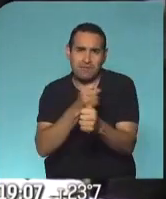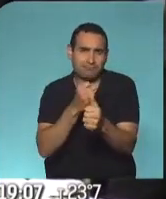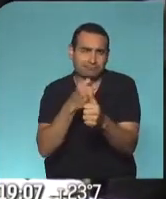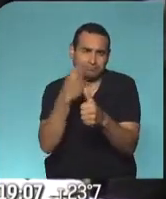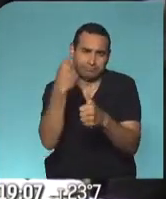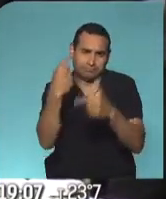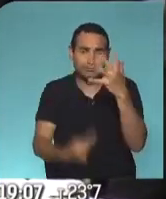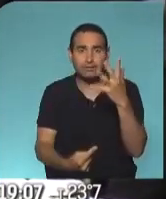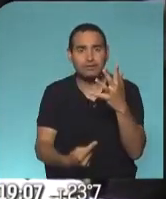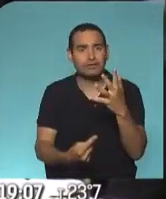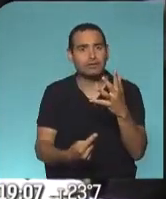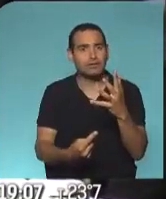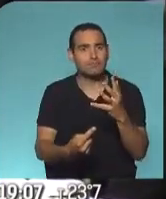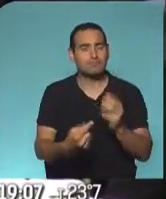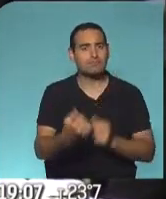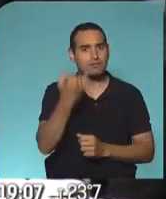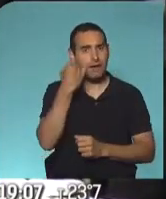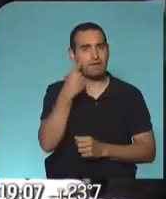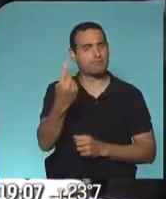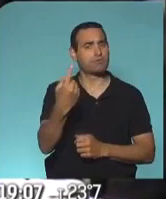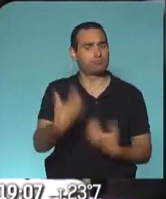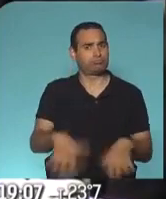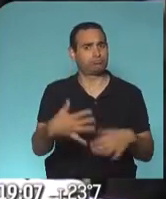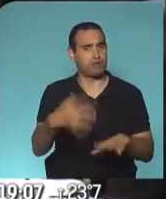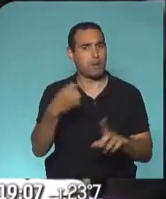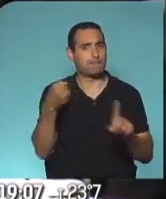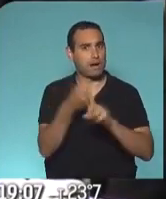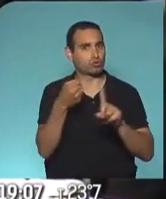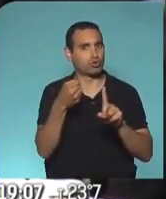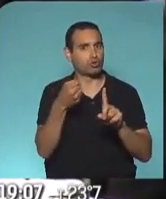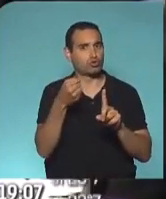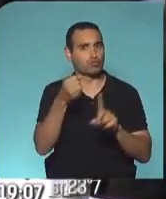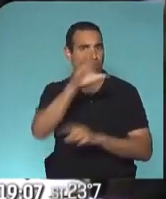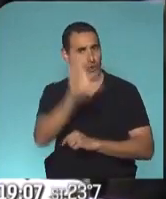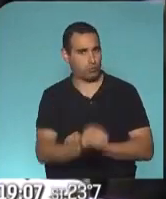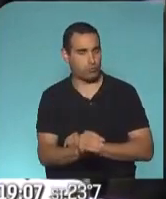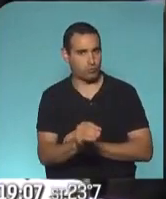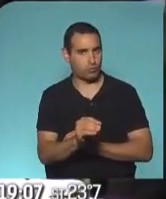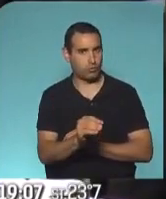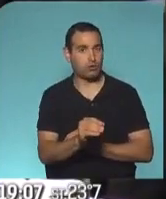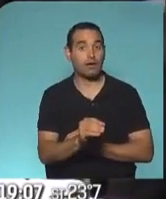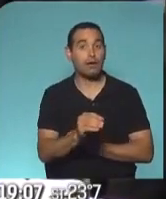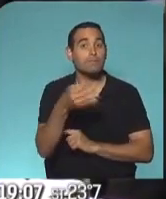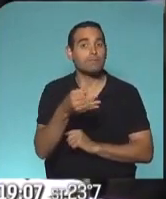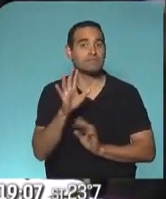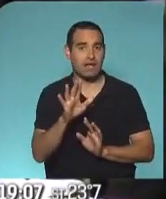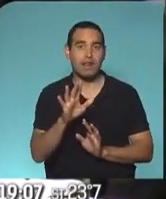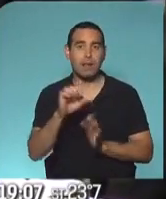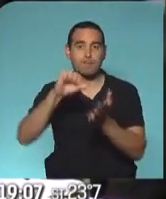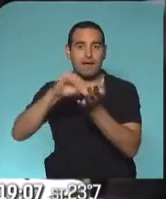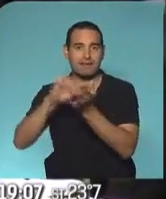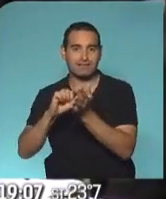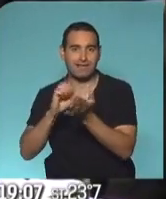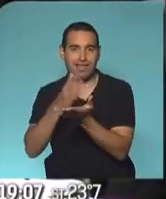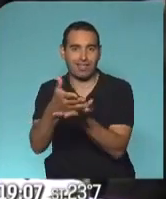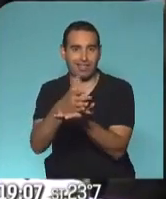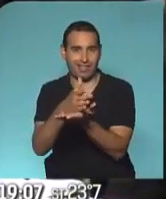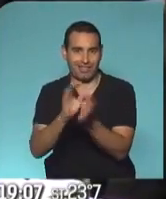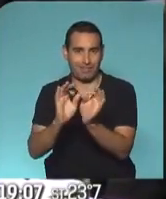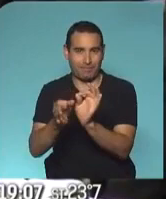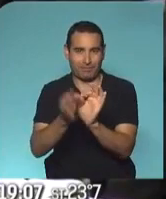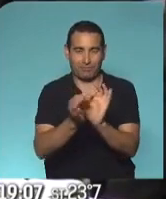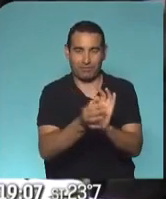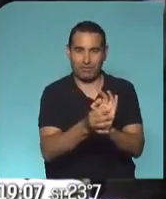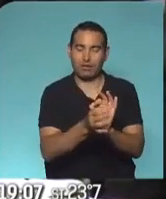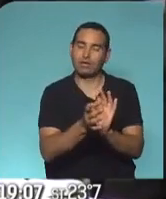pero ya tienen fuertes impactos sobre toda la región especialmente sobre los países limítrofes así que espero que